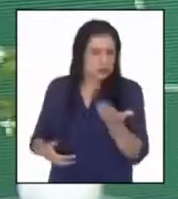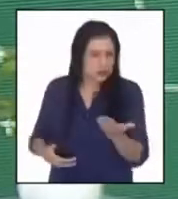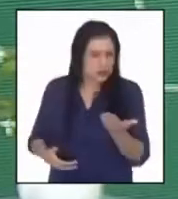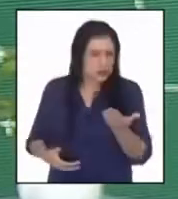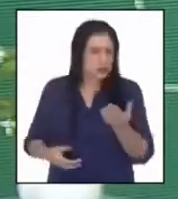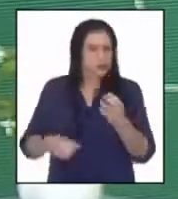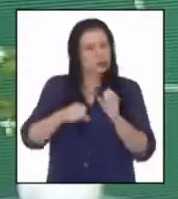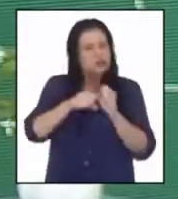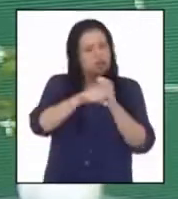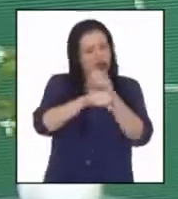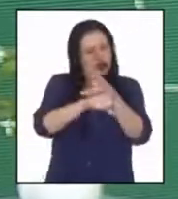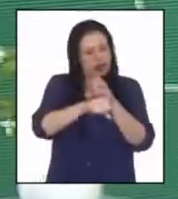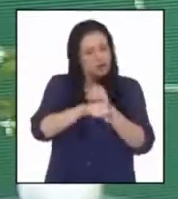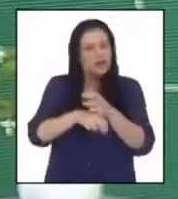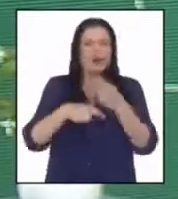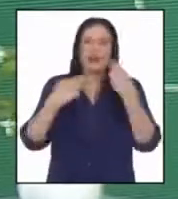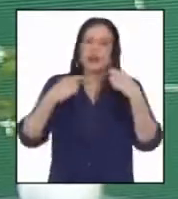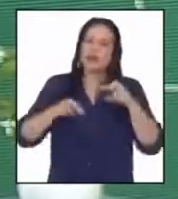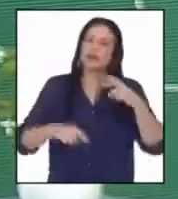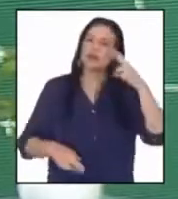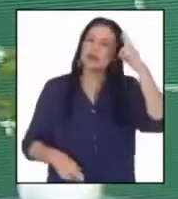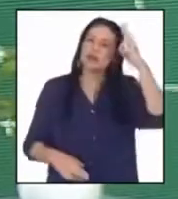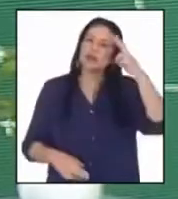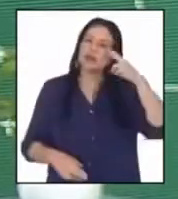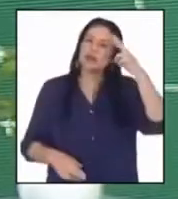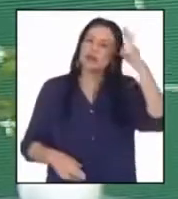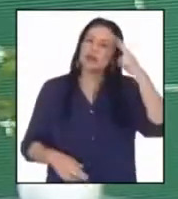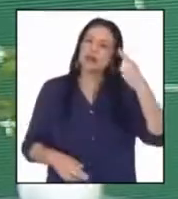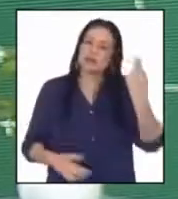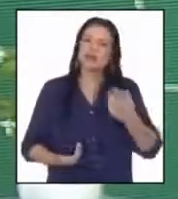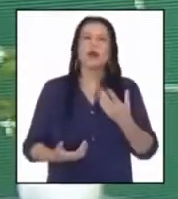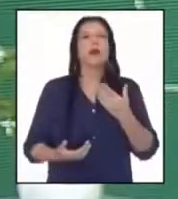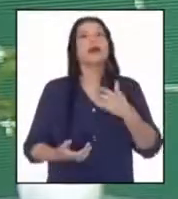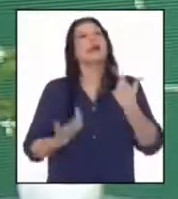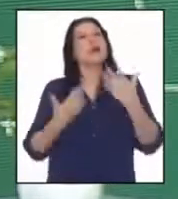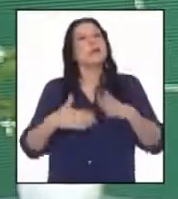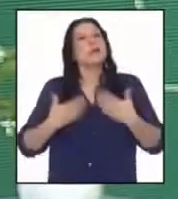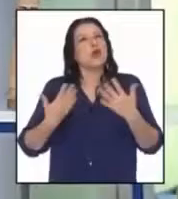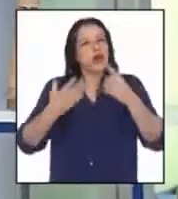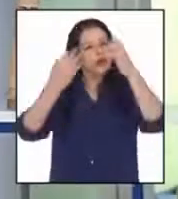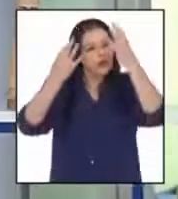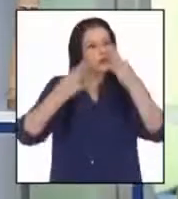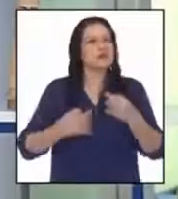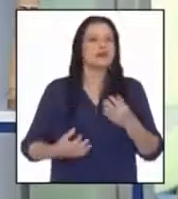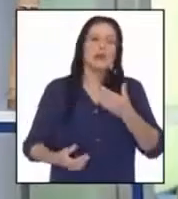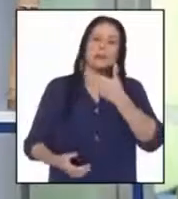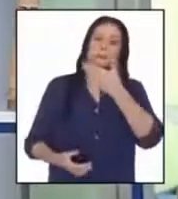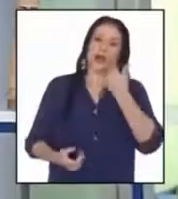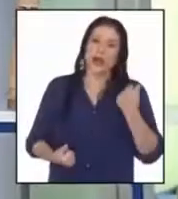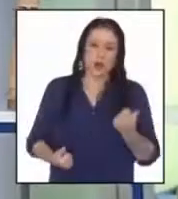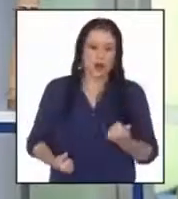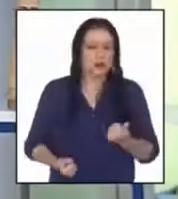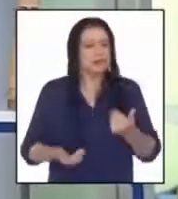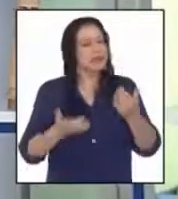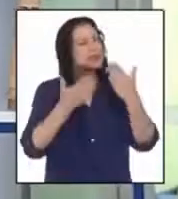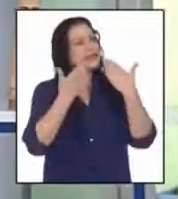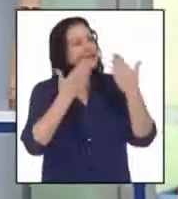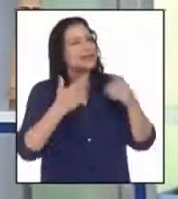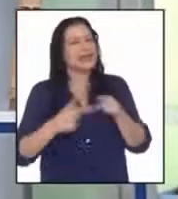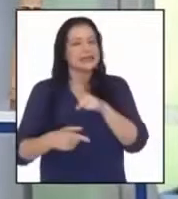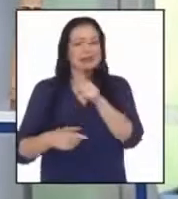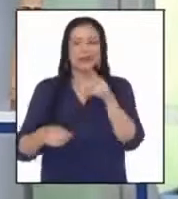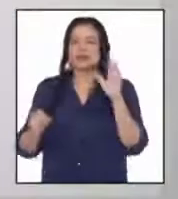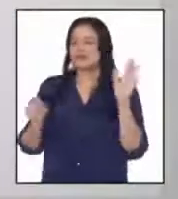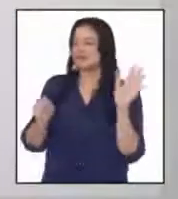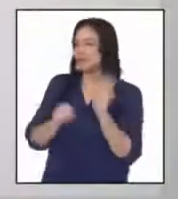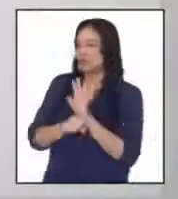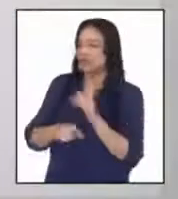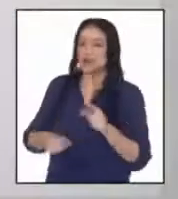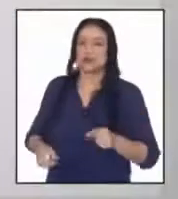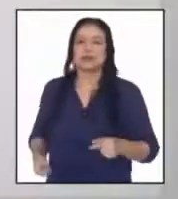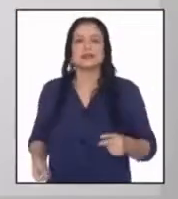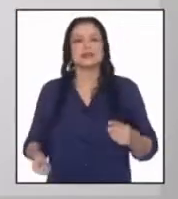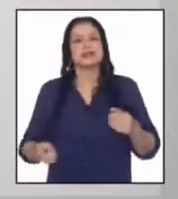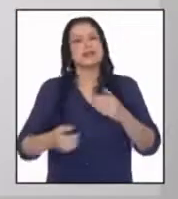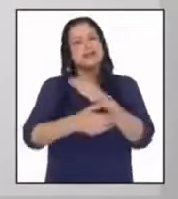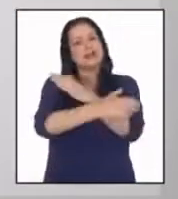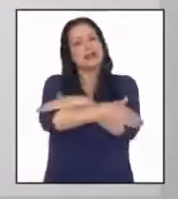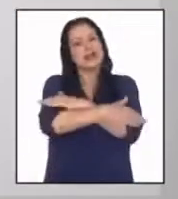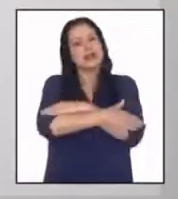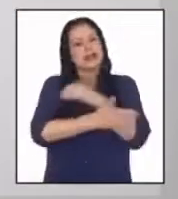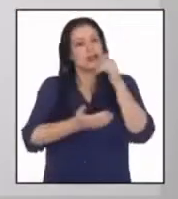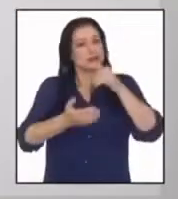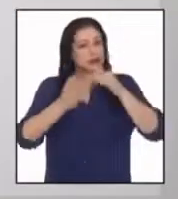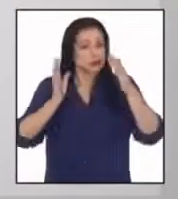sus orientaciones que nos permiten reflexionar y tomar mejores decisiones, profesora. Sí, profesora. Gracias totales. Queridas y